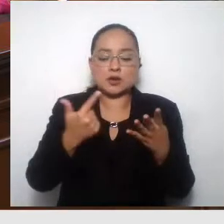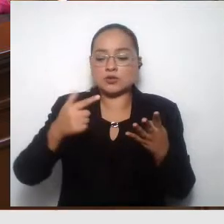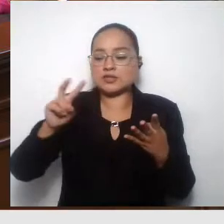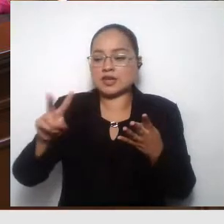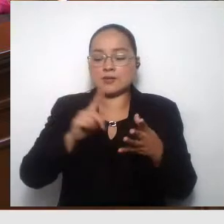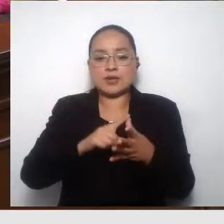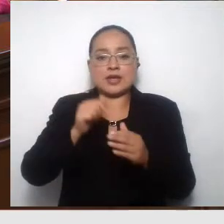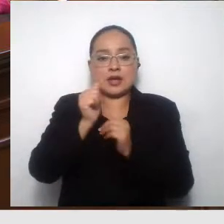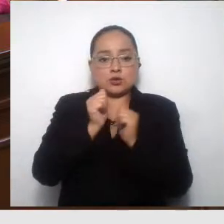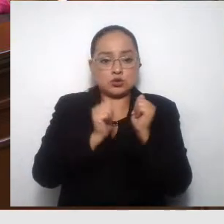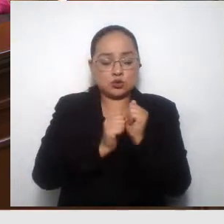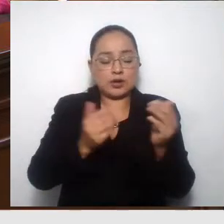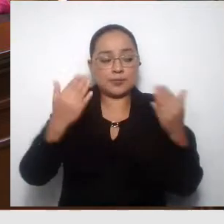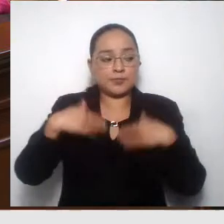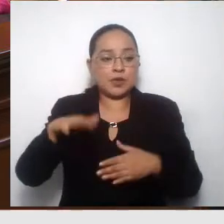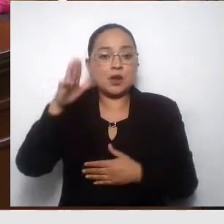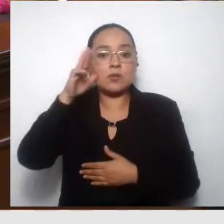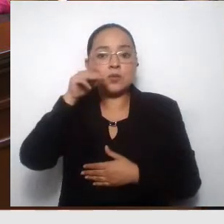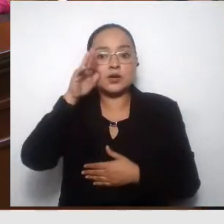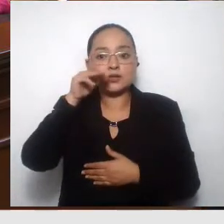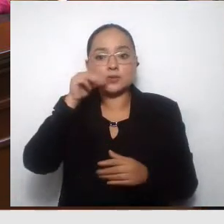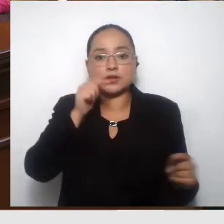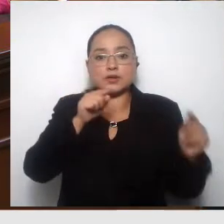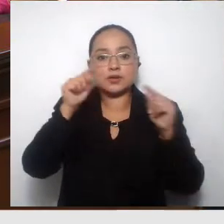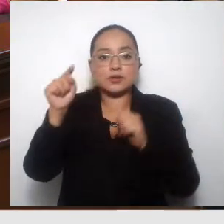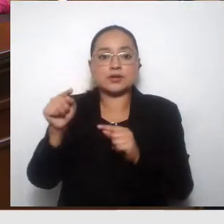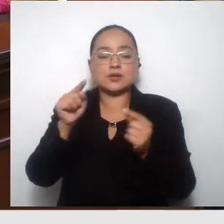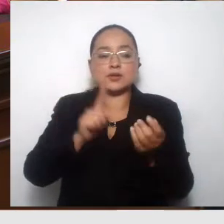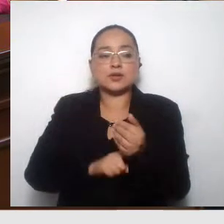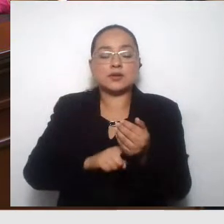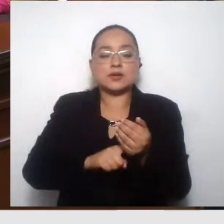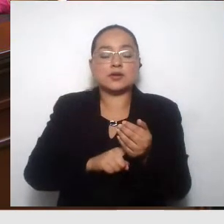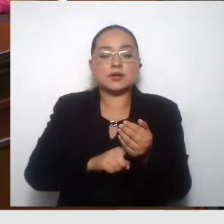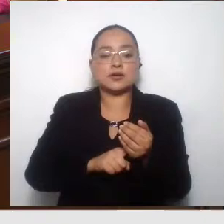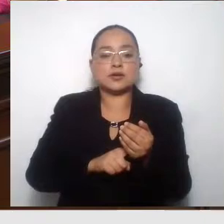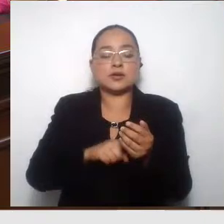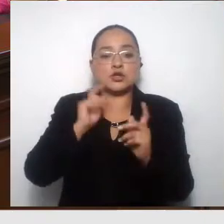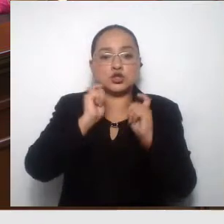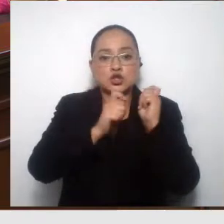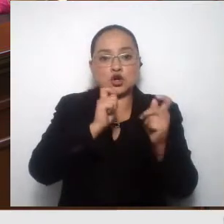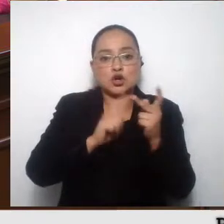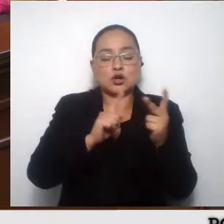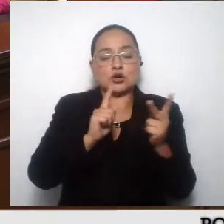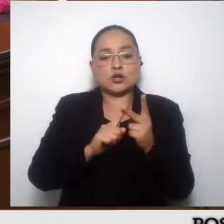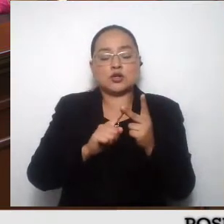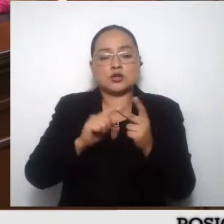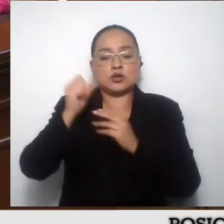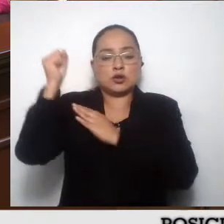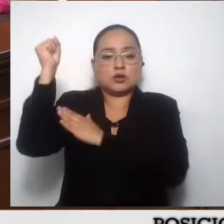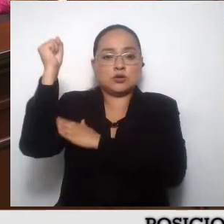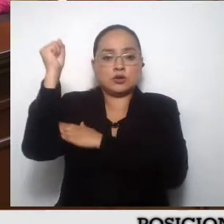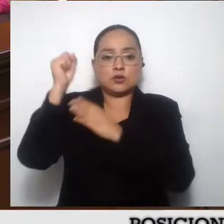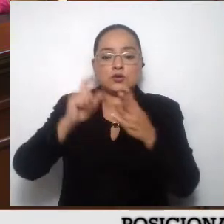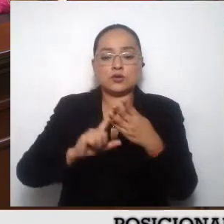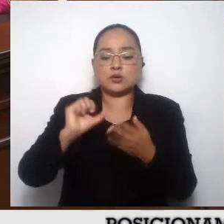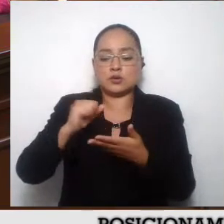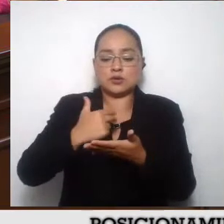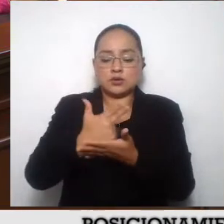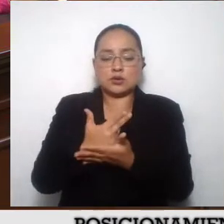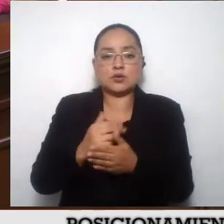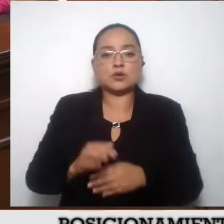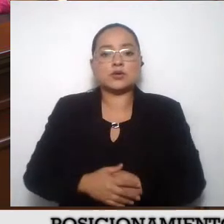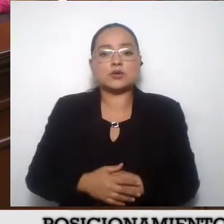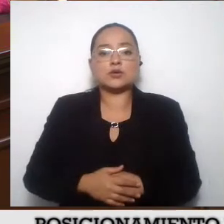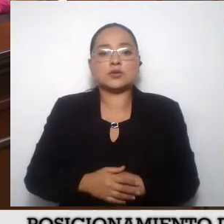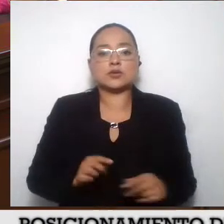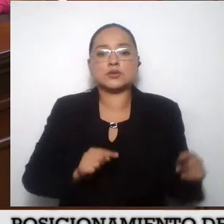Y el de Los Mochis a los municipios de Choix, El Fuerte y Ahome. Desde que se aprobaron las instalaciones